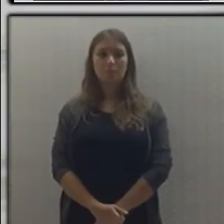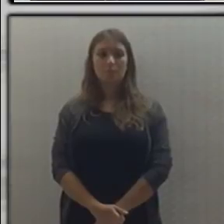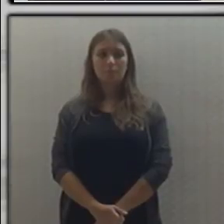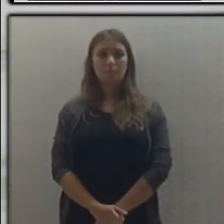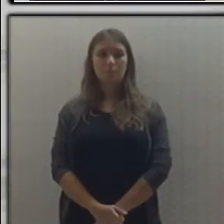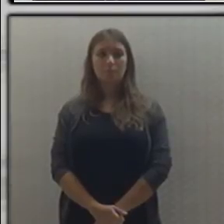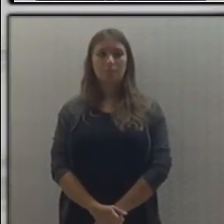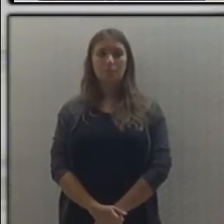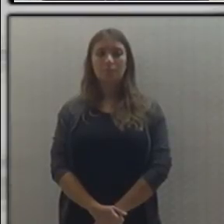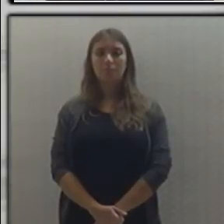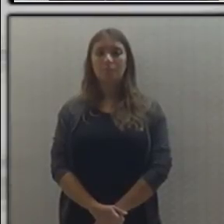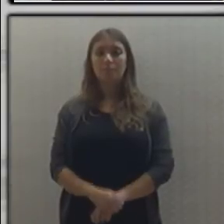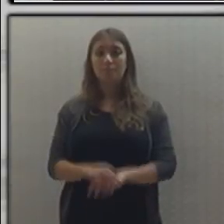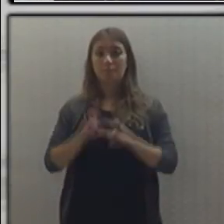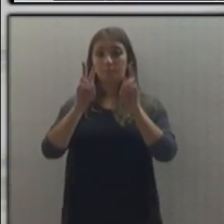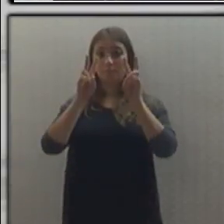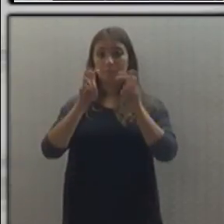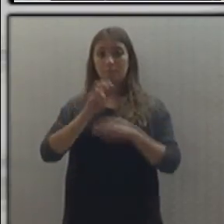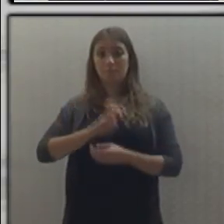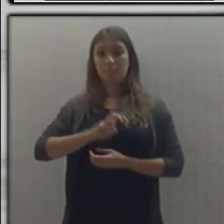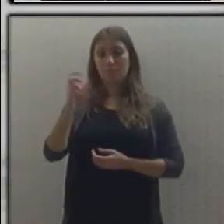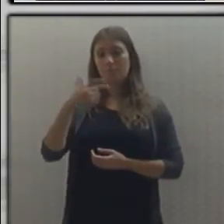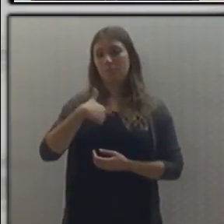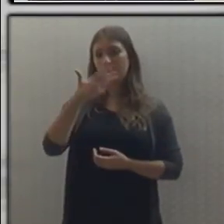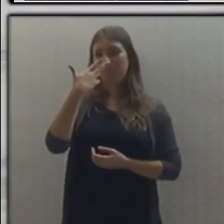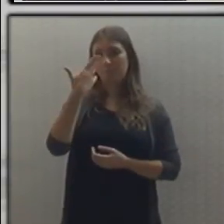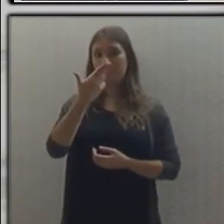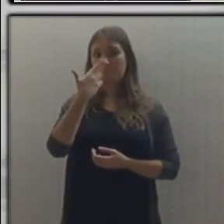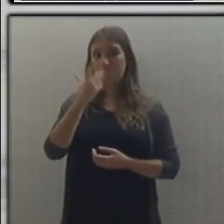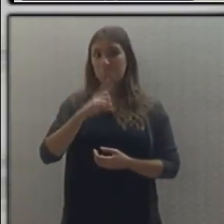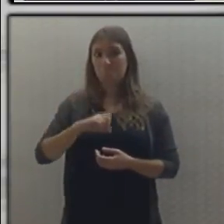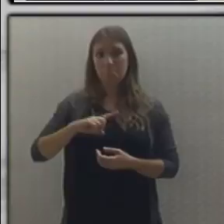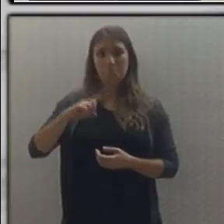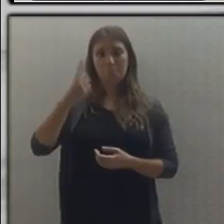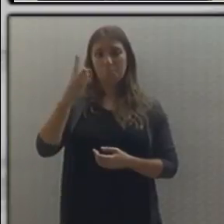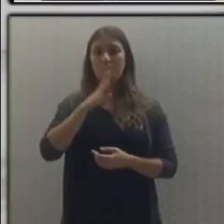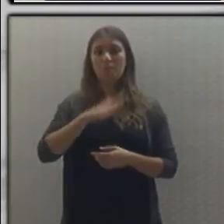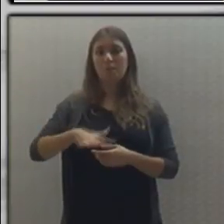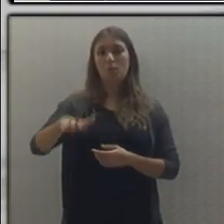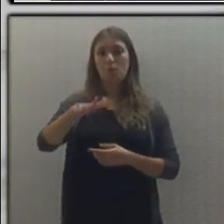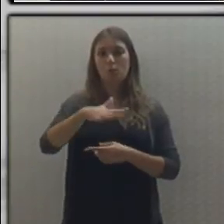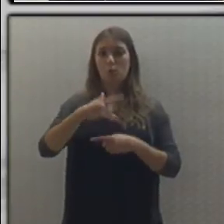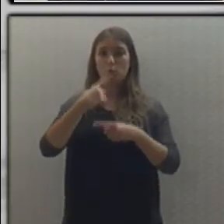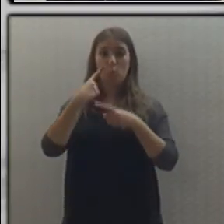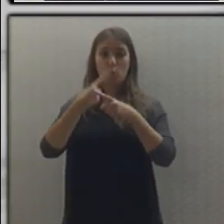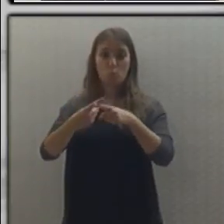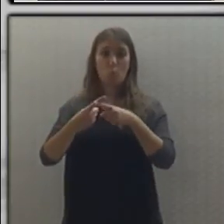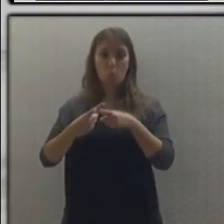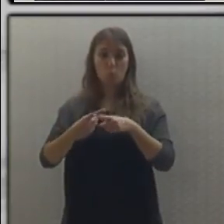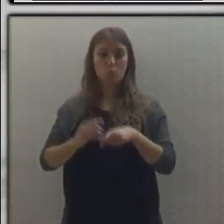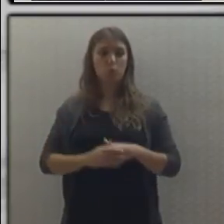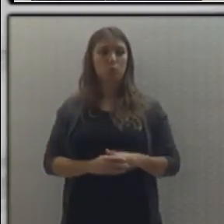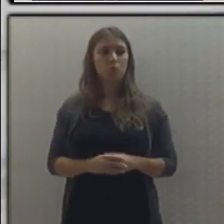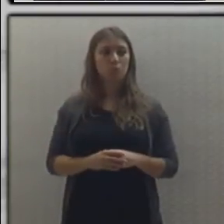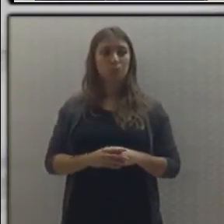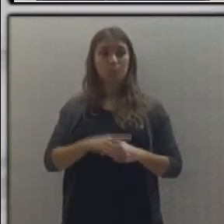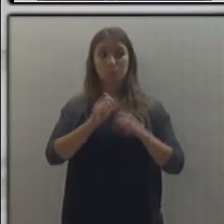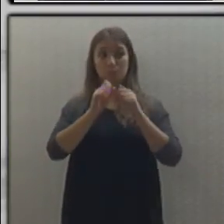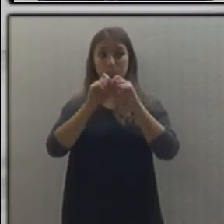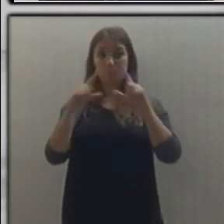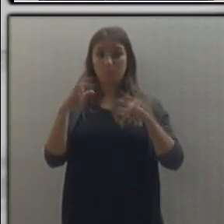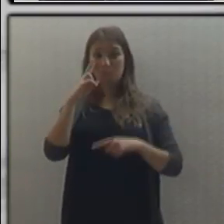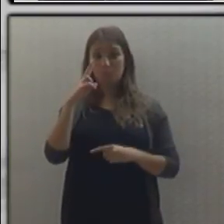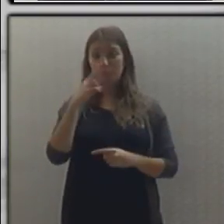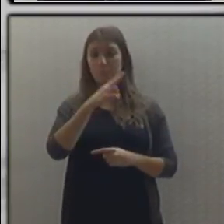Bien, hay otro tema que a mí me interesa casi más dentro de las zonas comunes, a ver si entra aquí, que